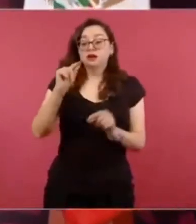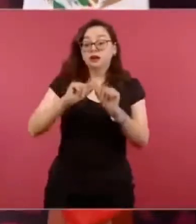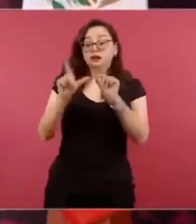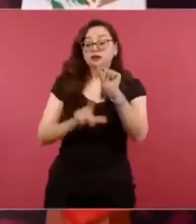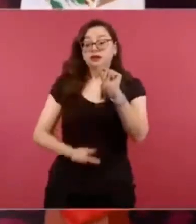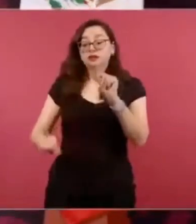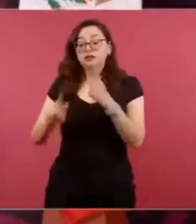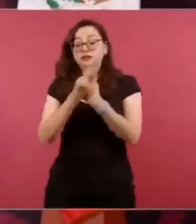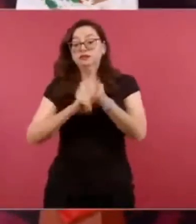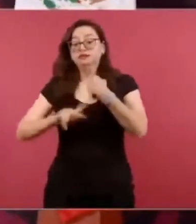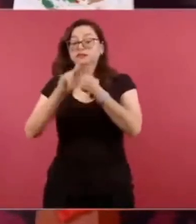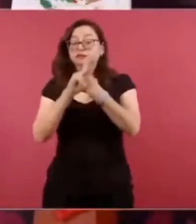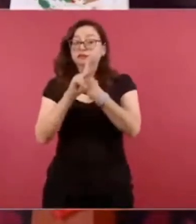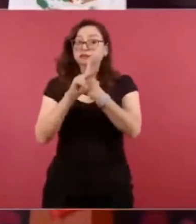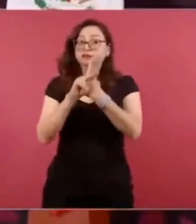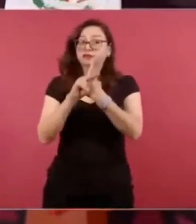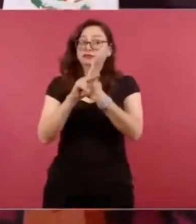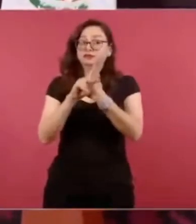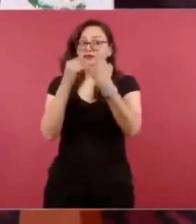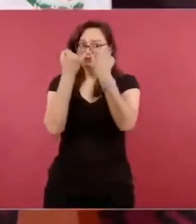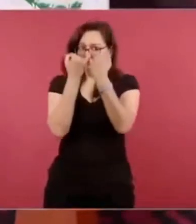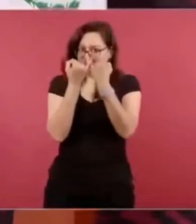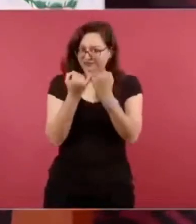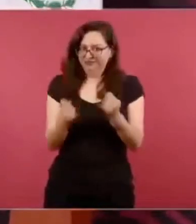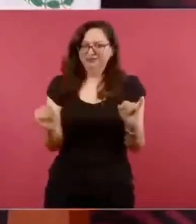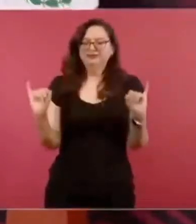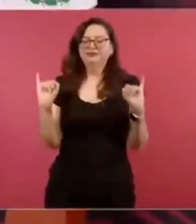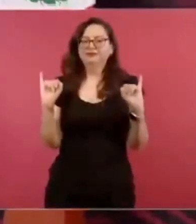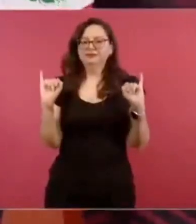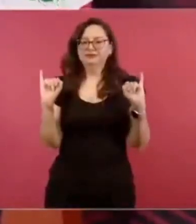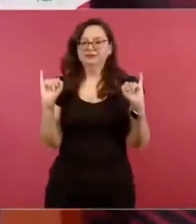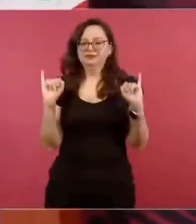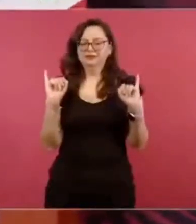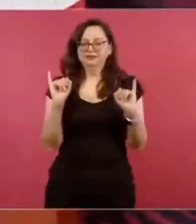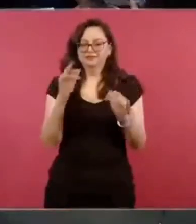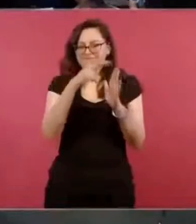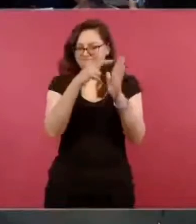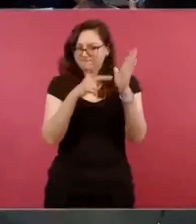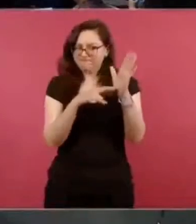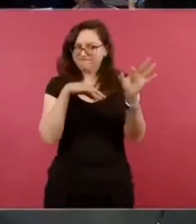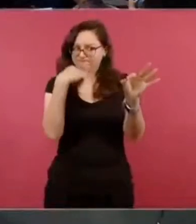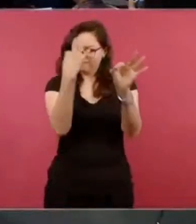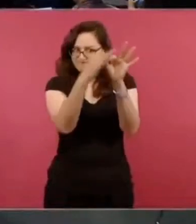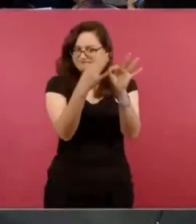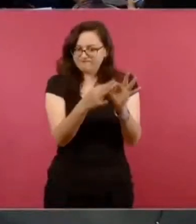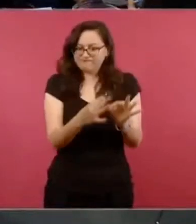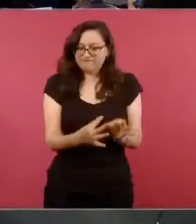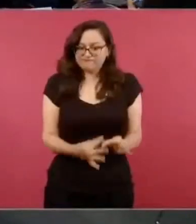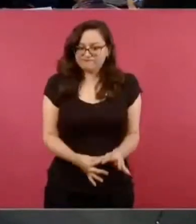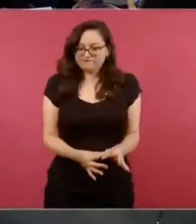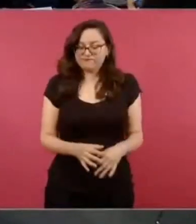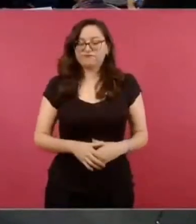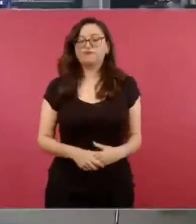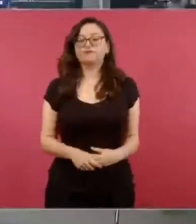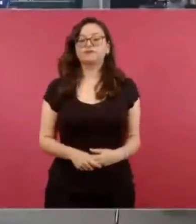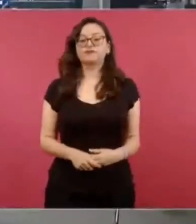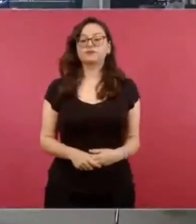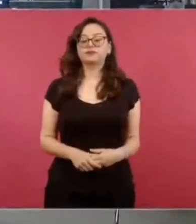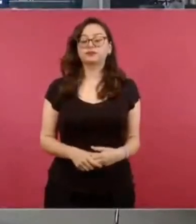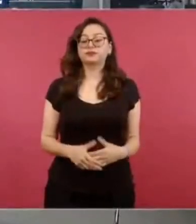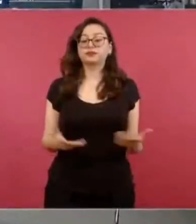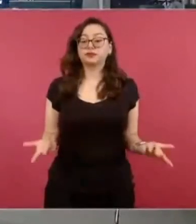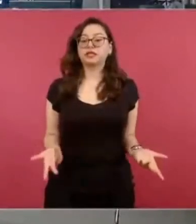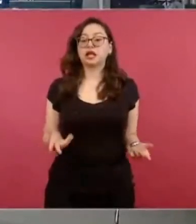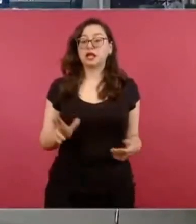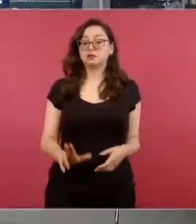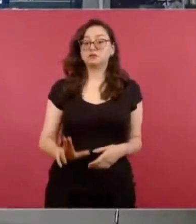y hay ciertas reglas que se tienen que cumplir. Solo para precisar, esto lo dijo el martes, o sea, del